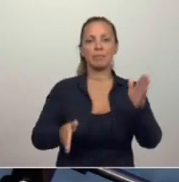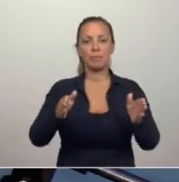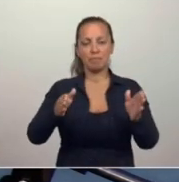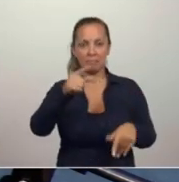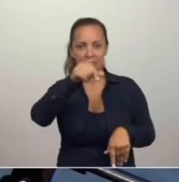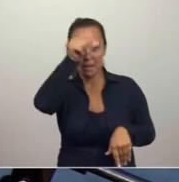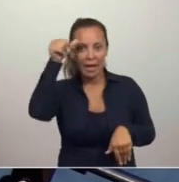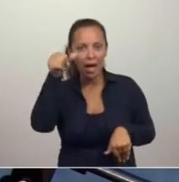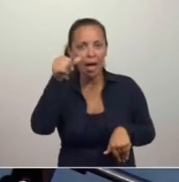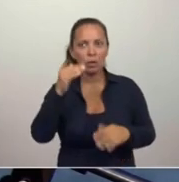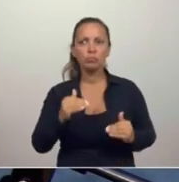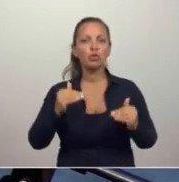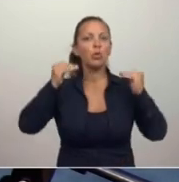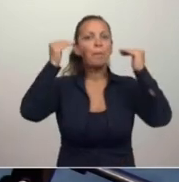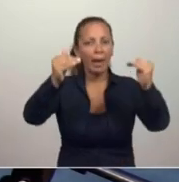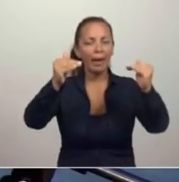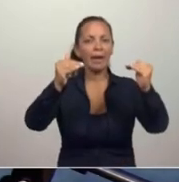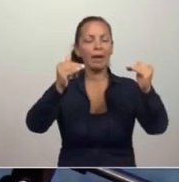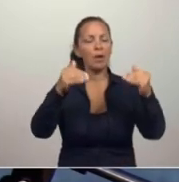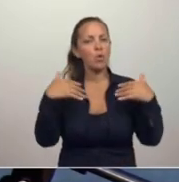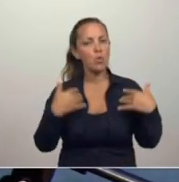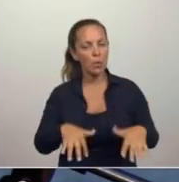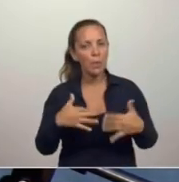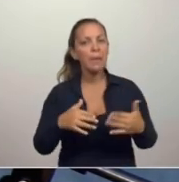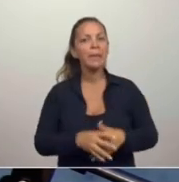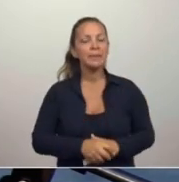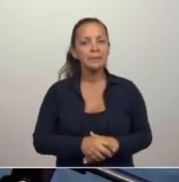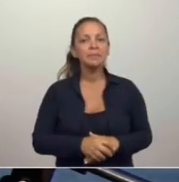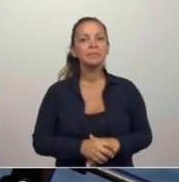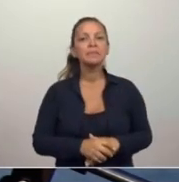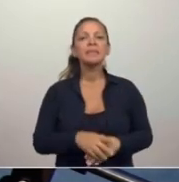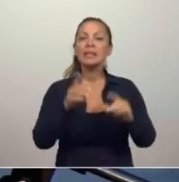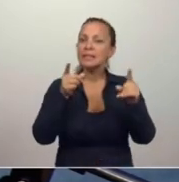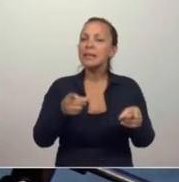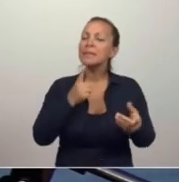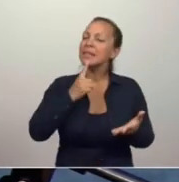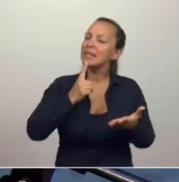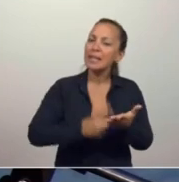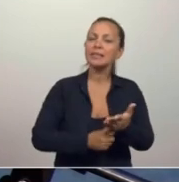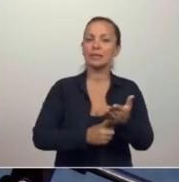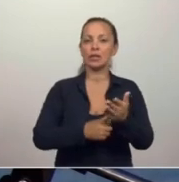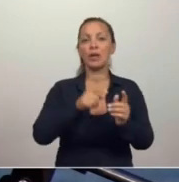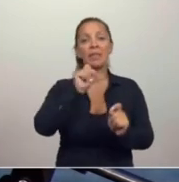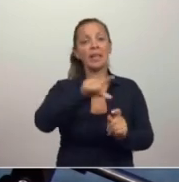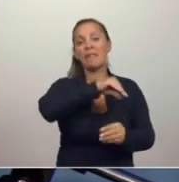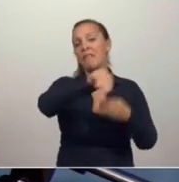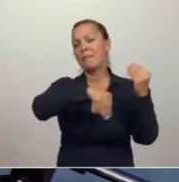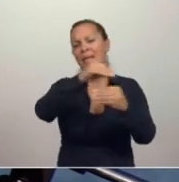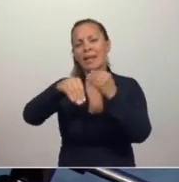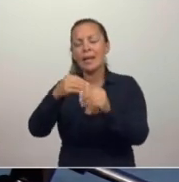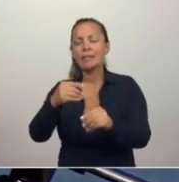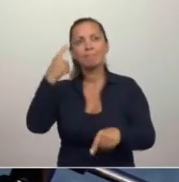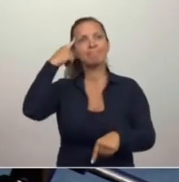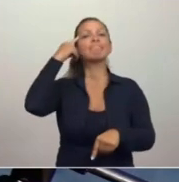del anterior que nos permitieron incluso superarlas y sobre todo la decisión de millones y millones de personas